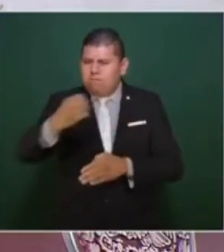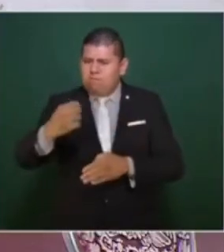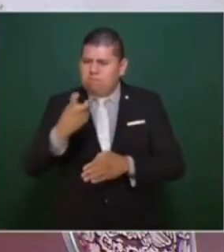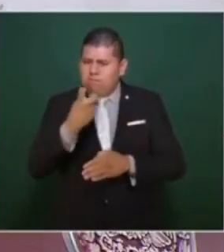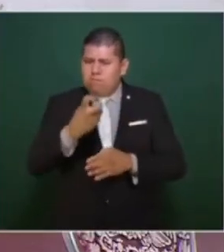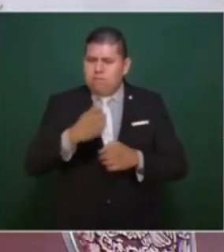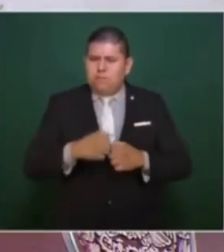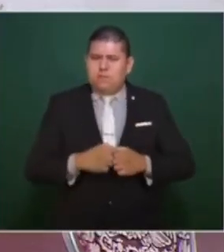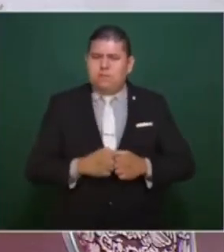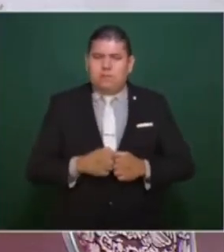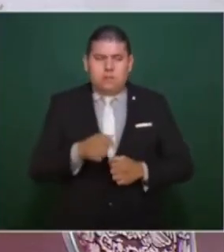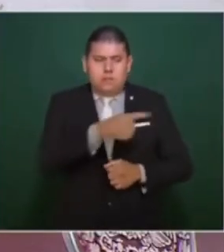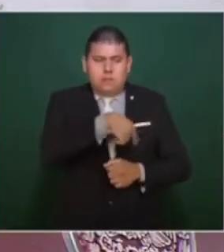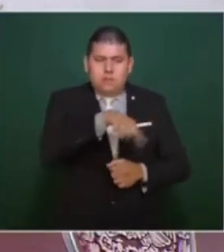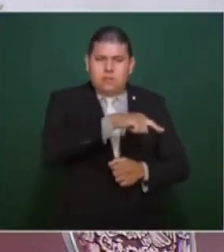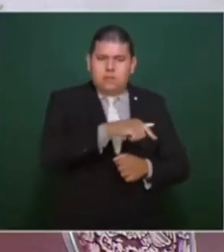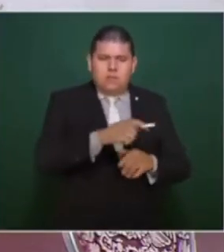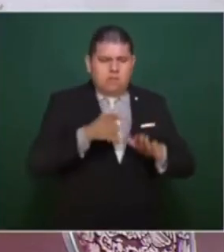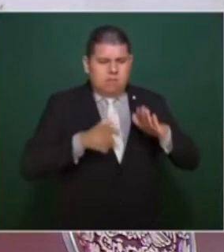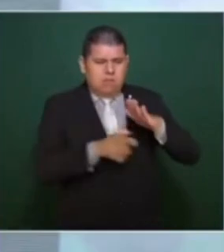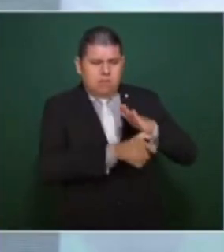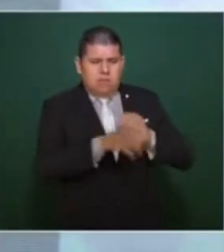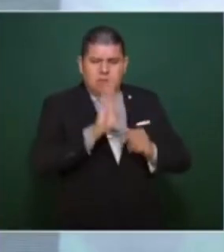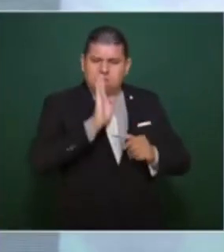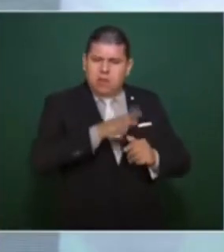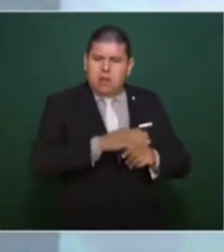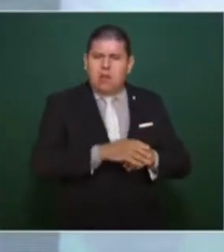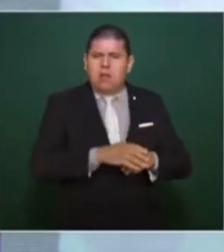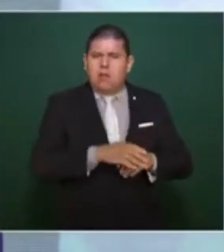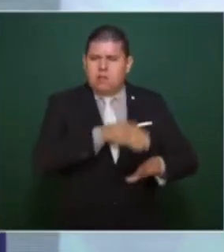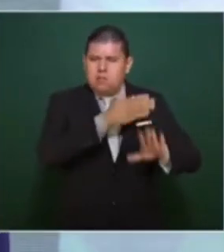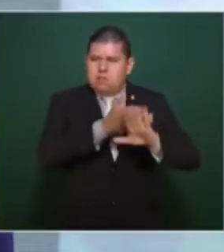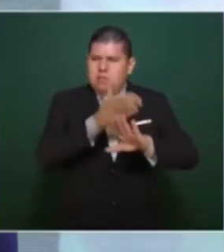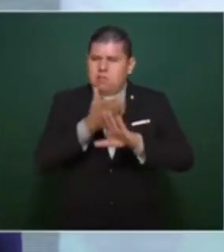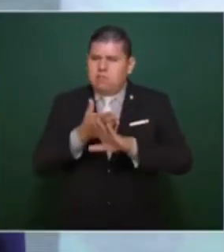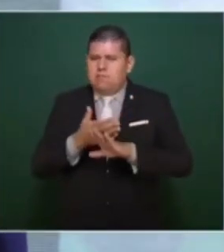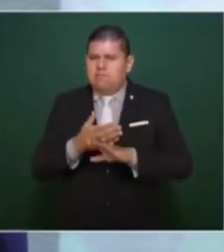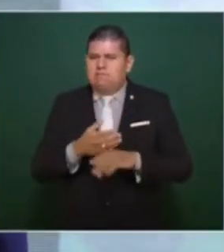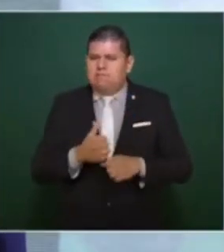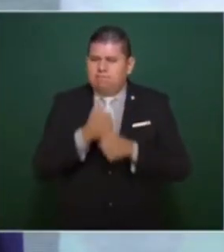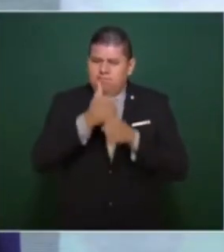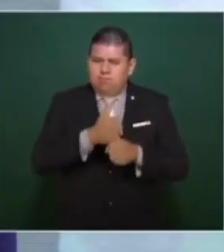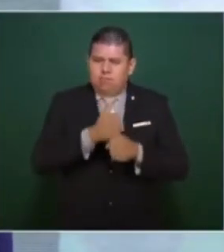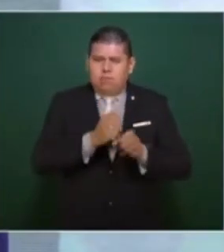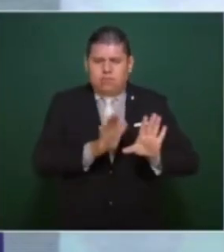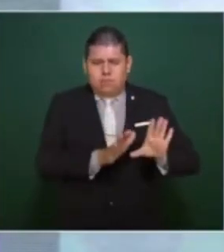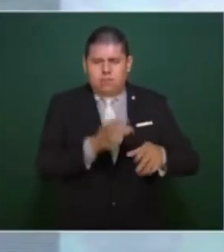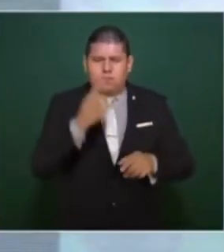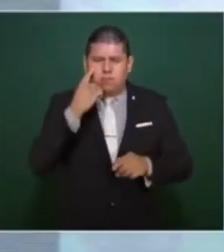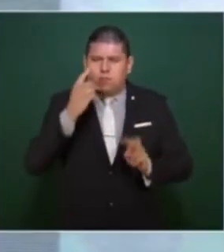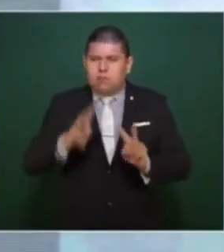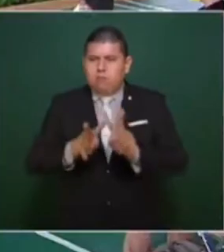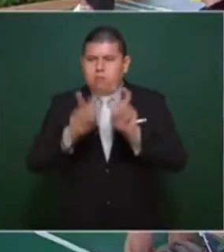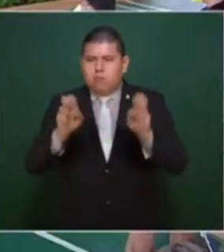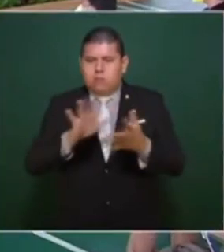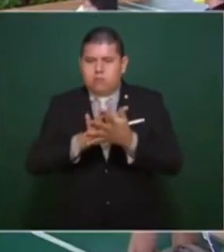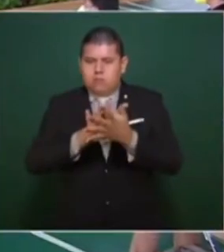porque hace mucho daño la corrupción. Entonces, en este caso, los reclusorios nos